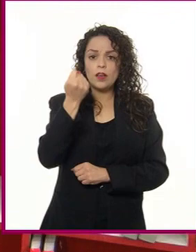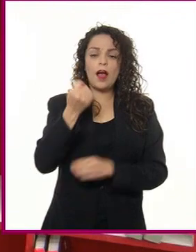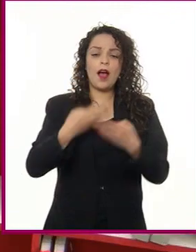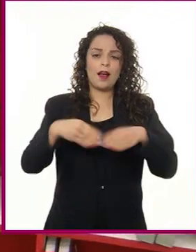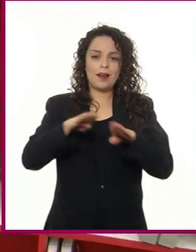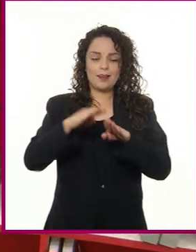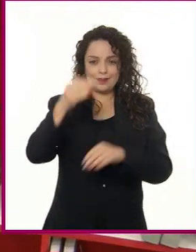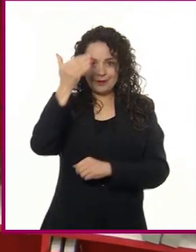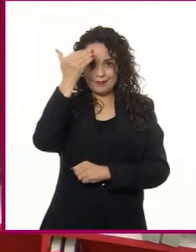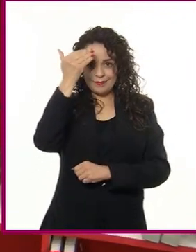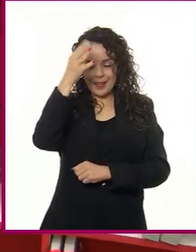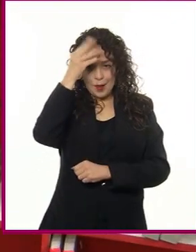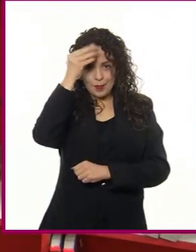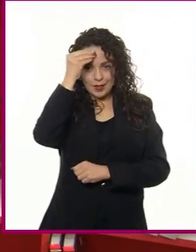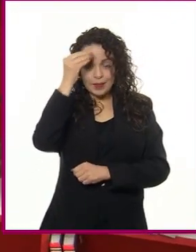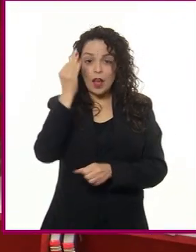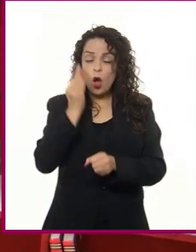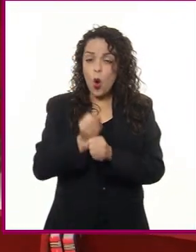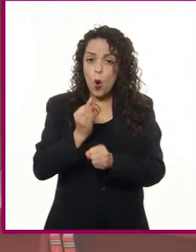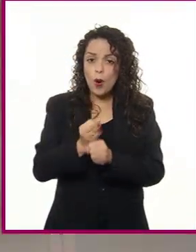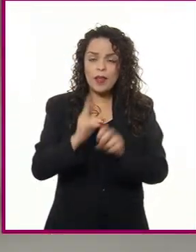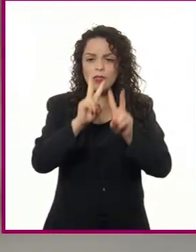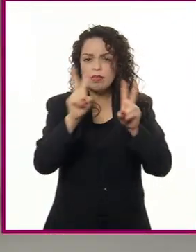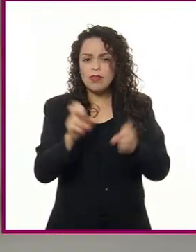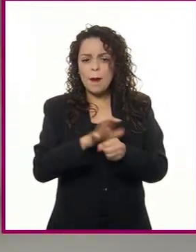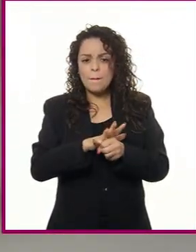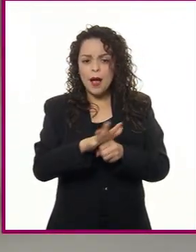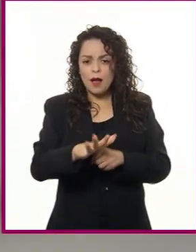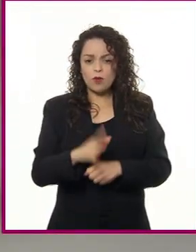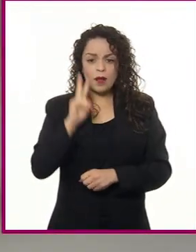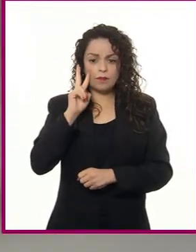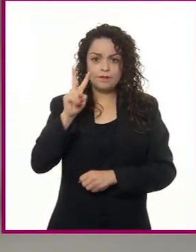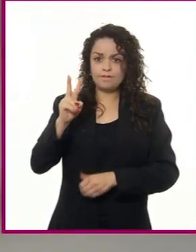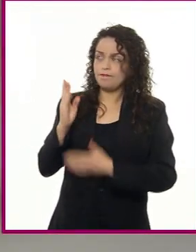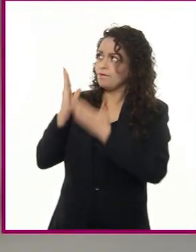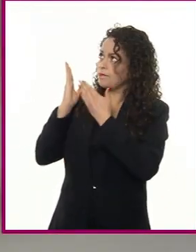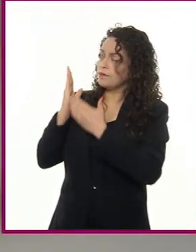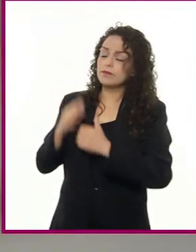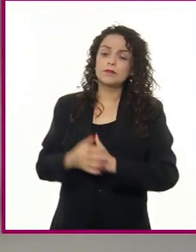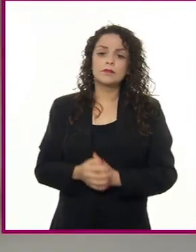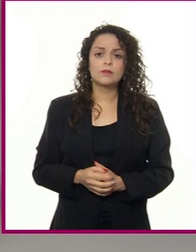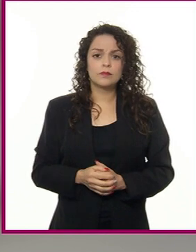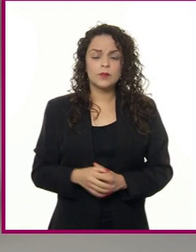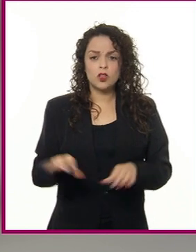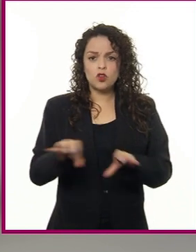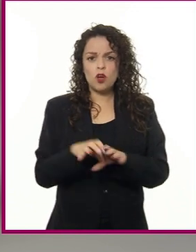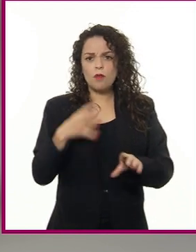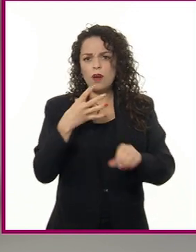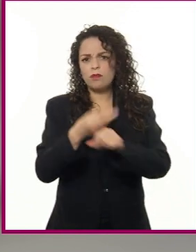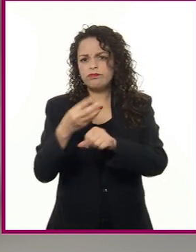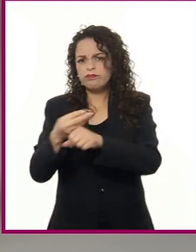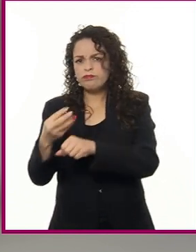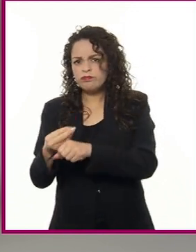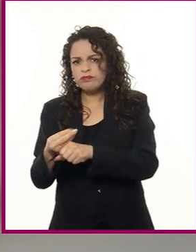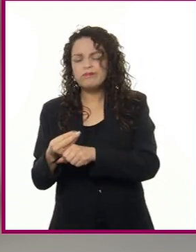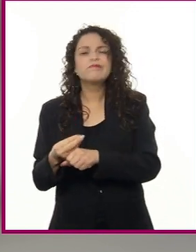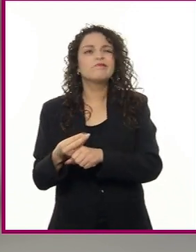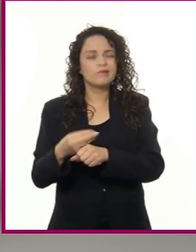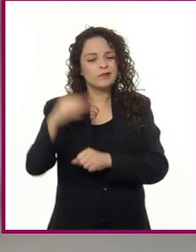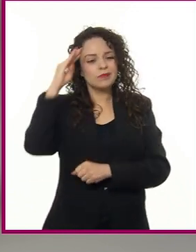en Casa. En esta ocasión, el tema es cómo representar nuestra alternativa de solución. El propósito